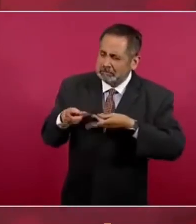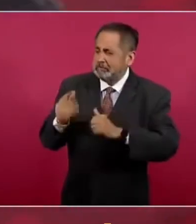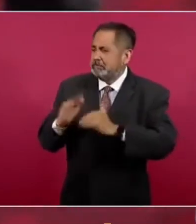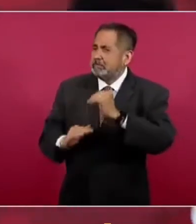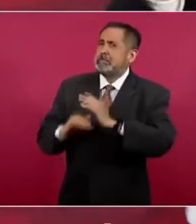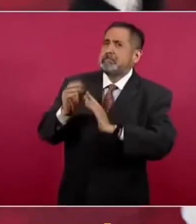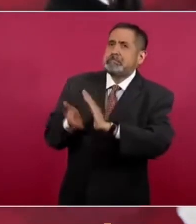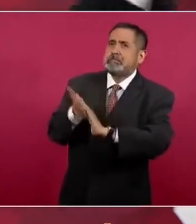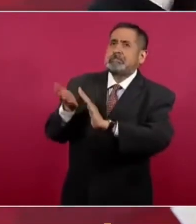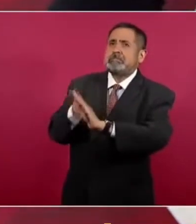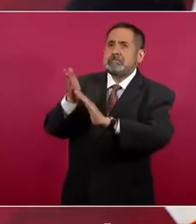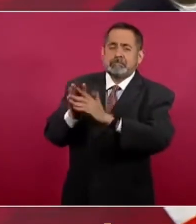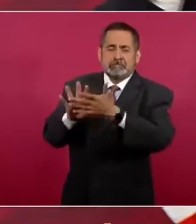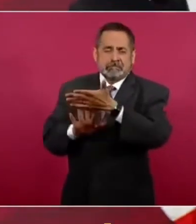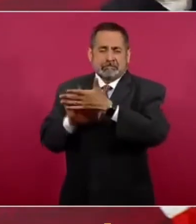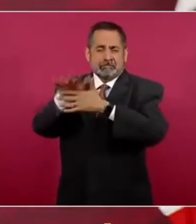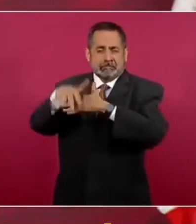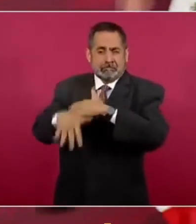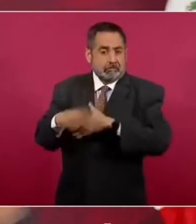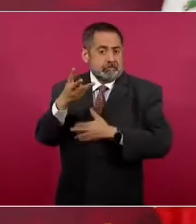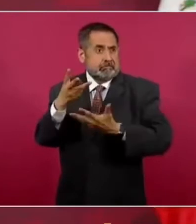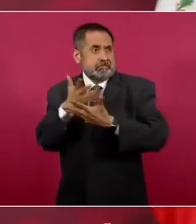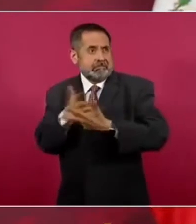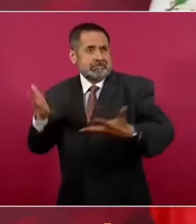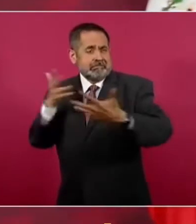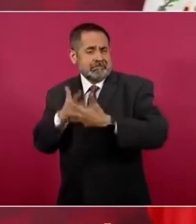en construir esas tres grandes presas.